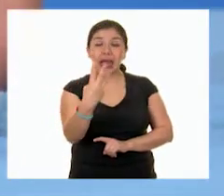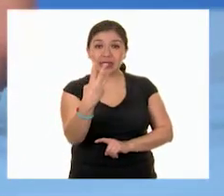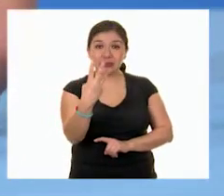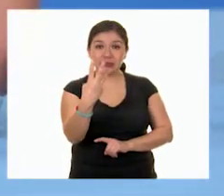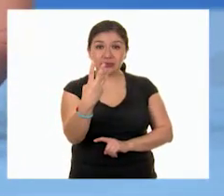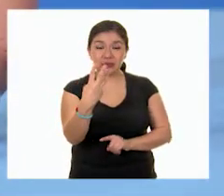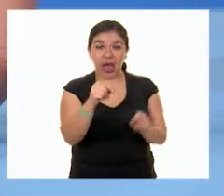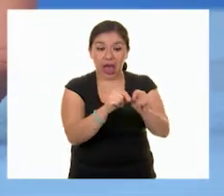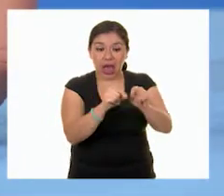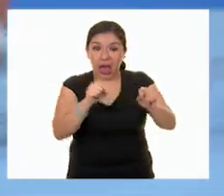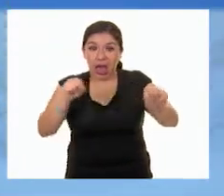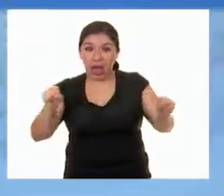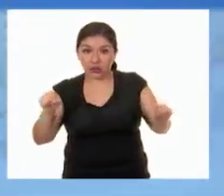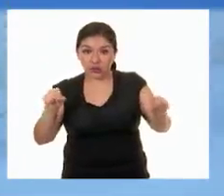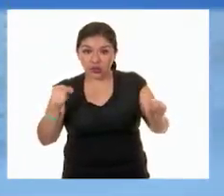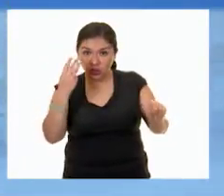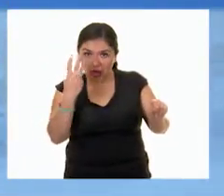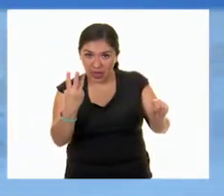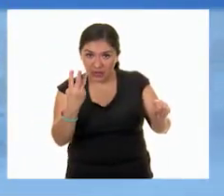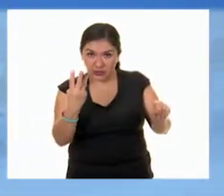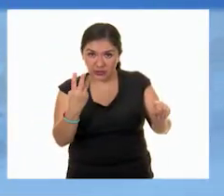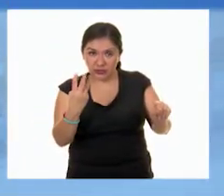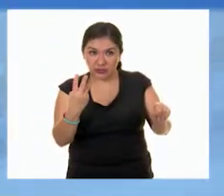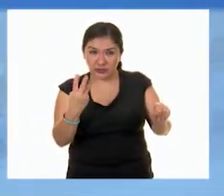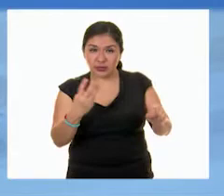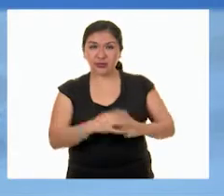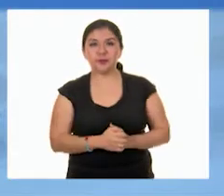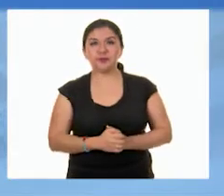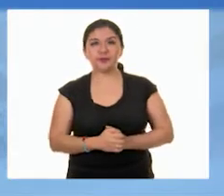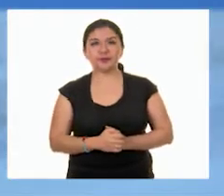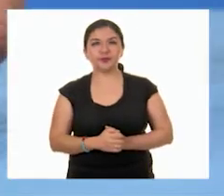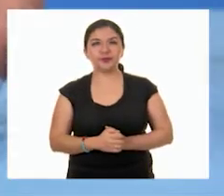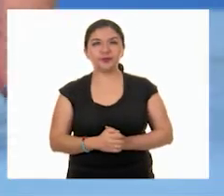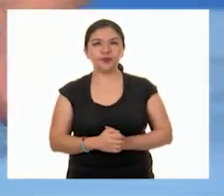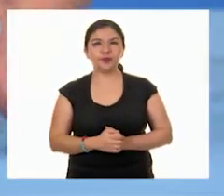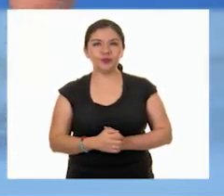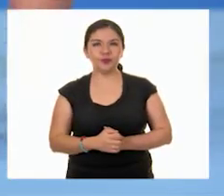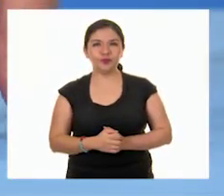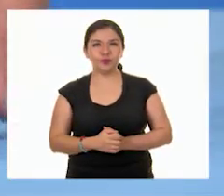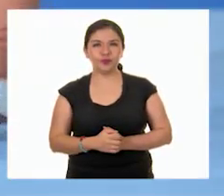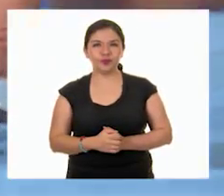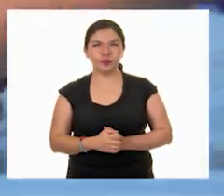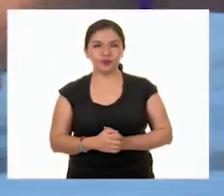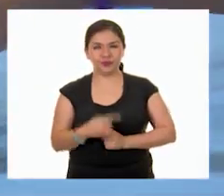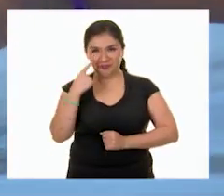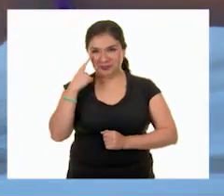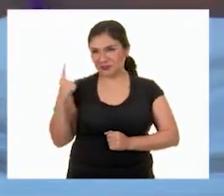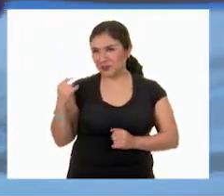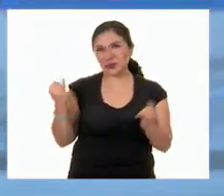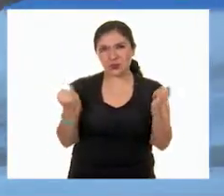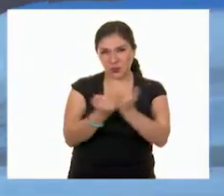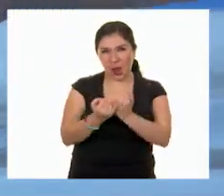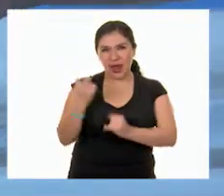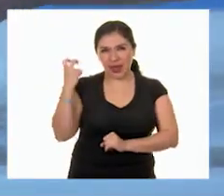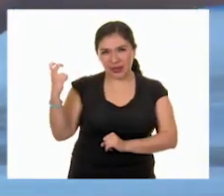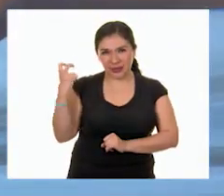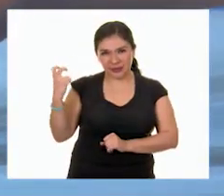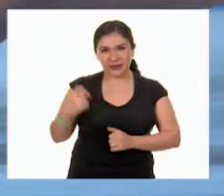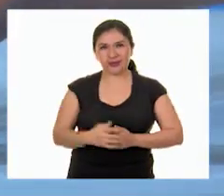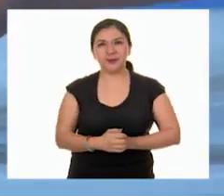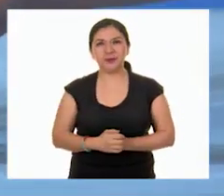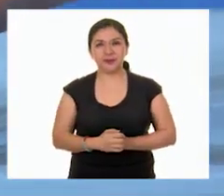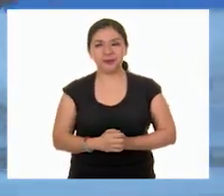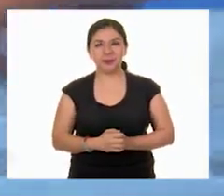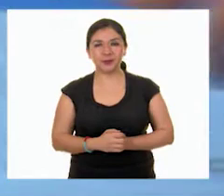3 de ancho. No, 3 de profundidad, 2 del... Ah, sí. Así. Bien.